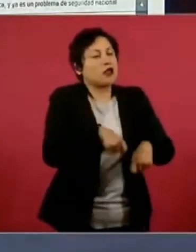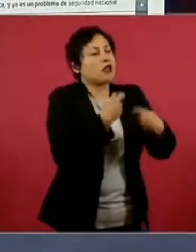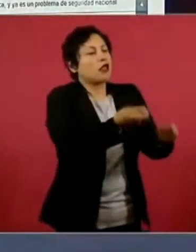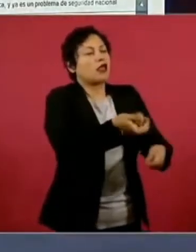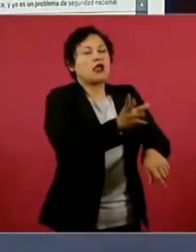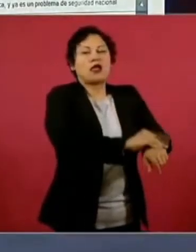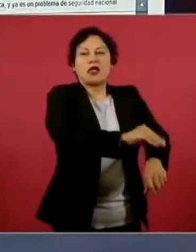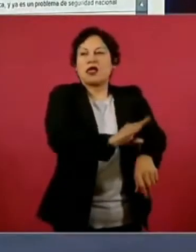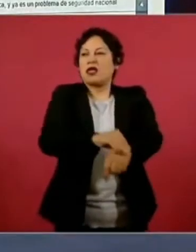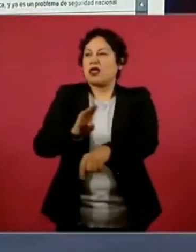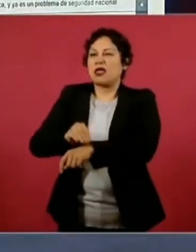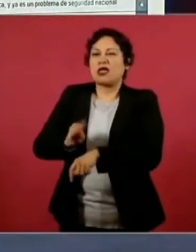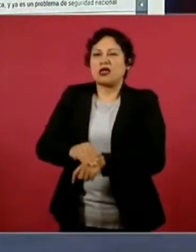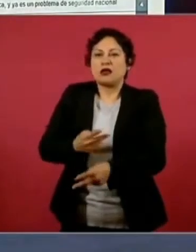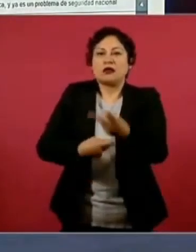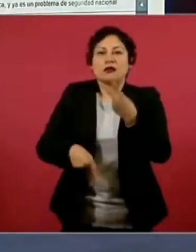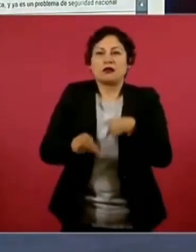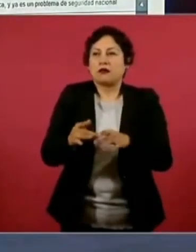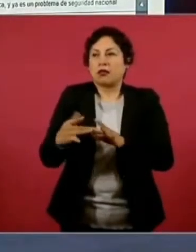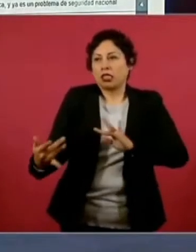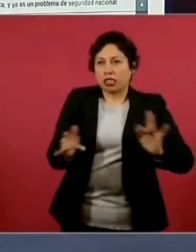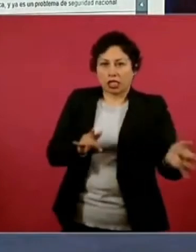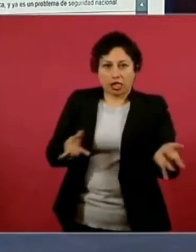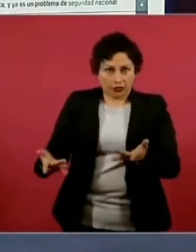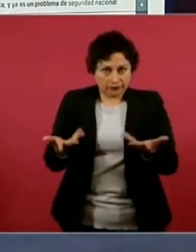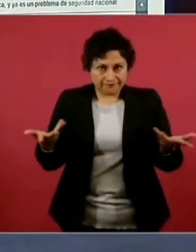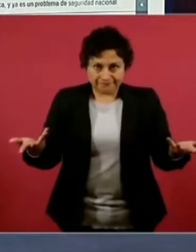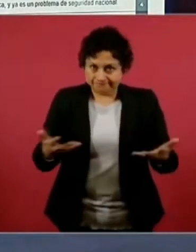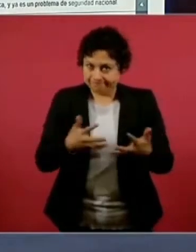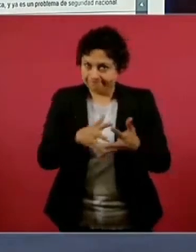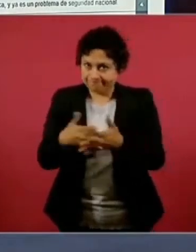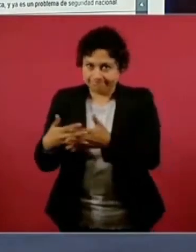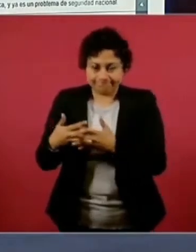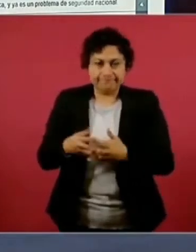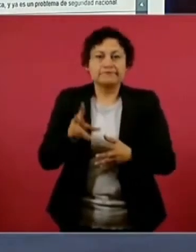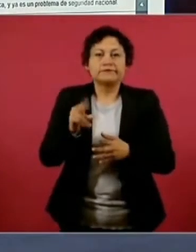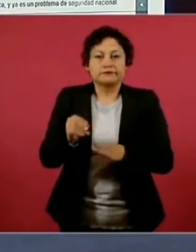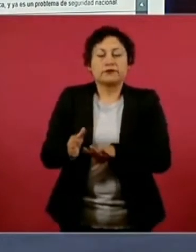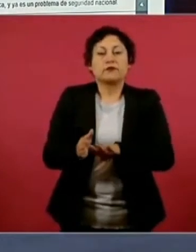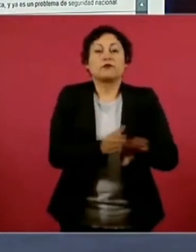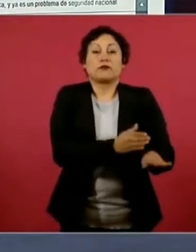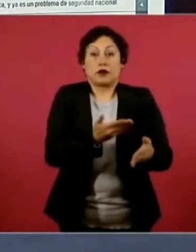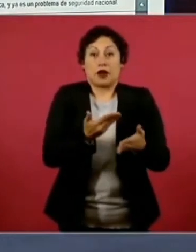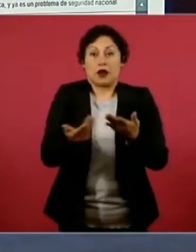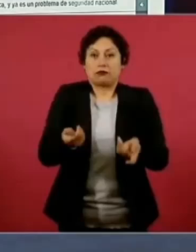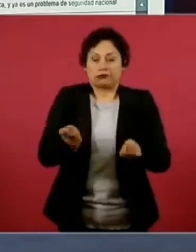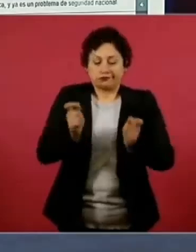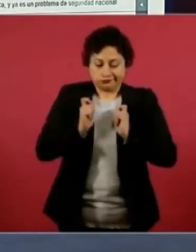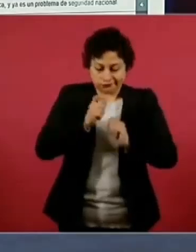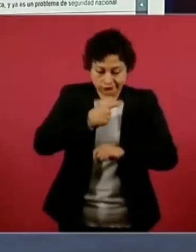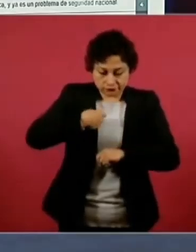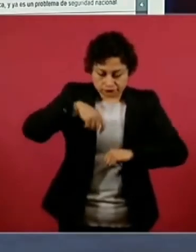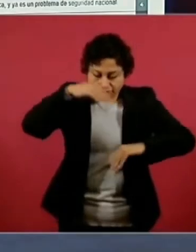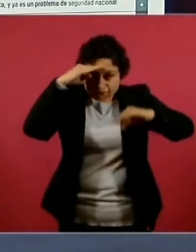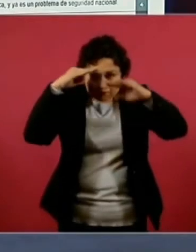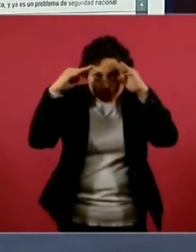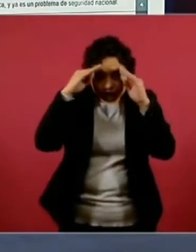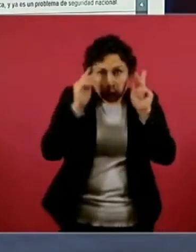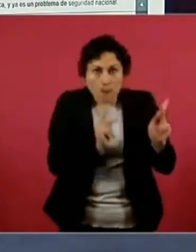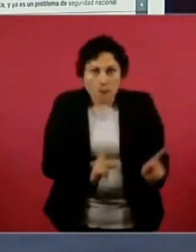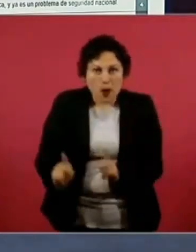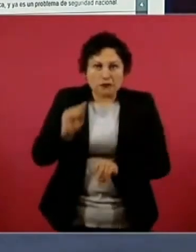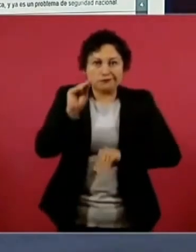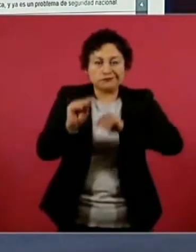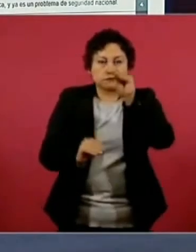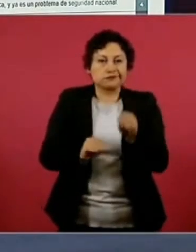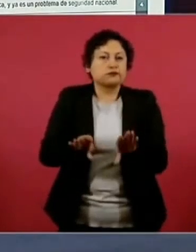problemas. Entonces, tuvimos que hacer un cambio completo en el paradigma de planeación. Y les vamos a dar un ejemplo muy concreto. Este